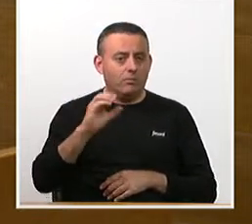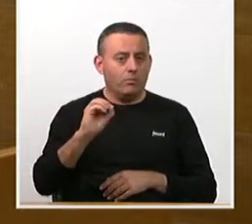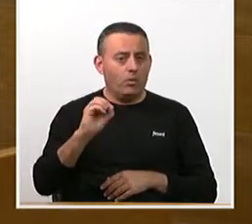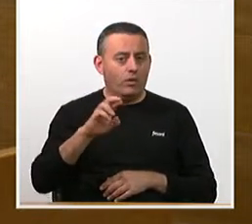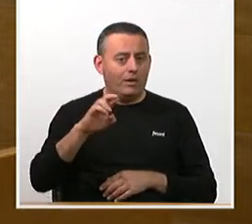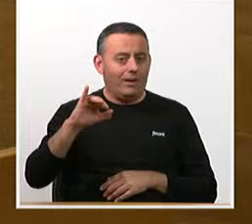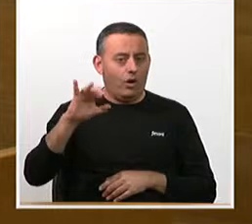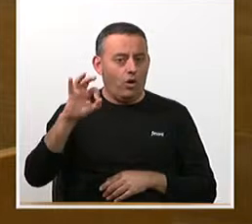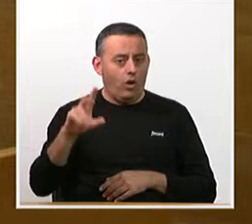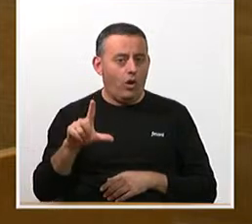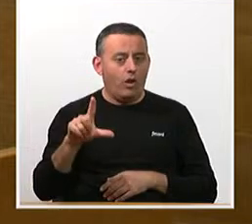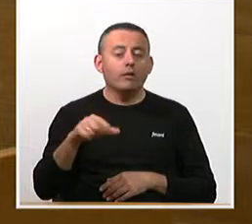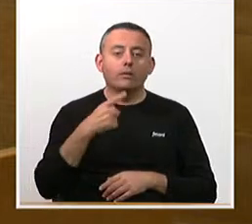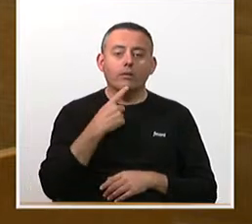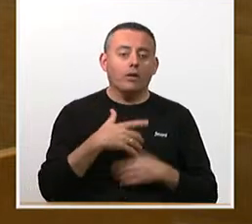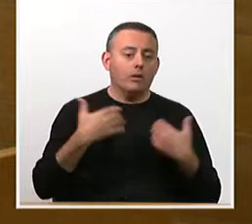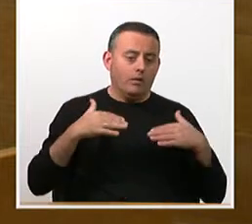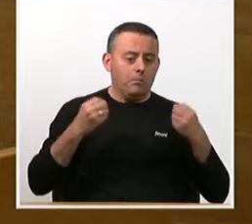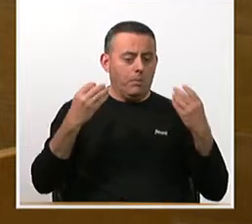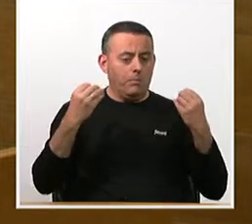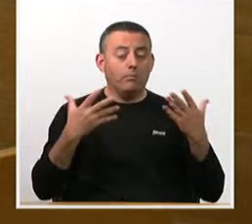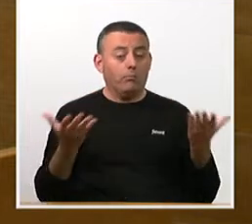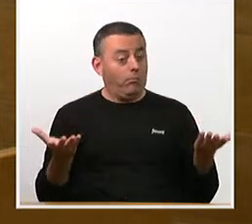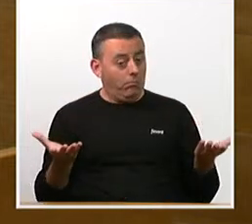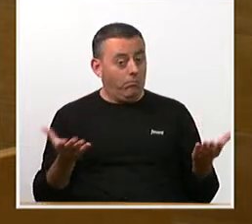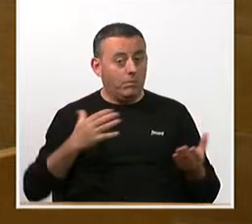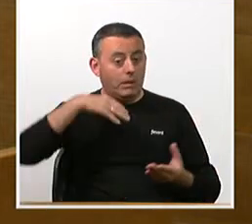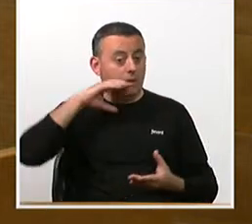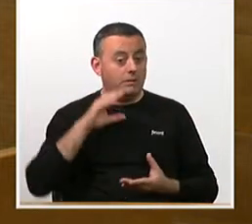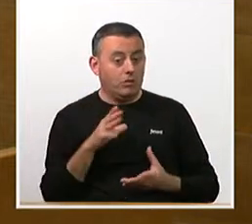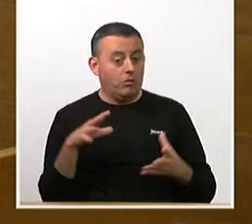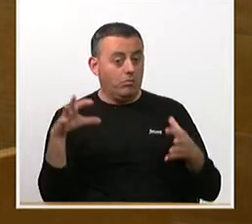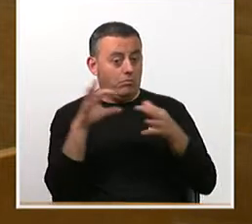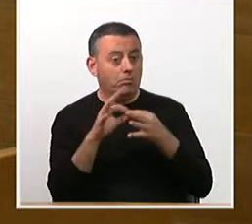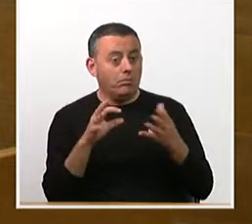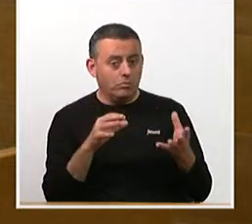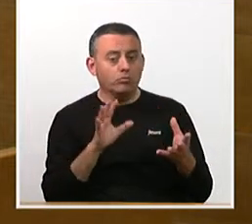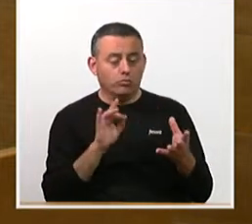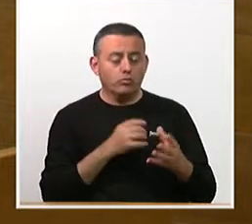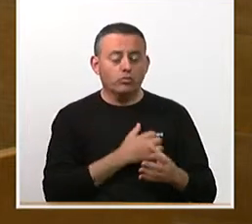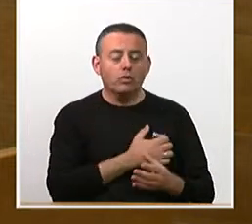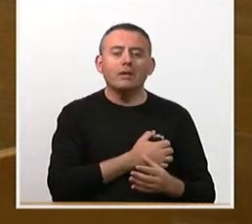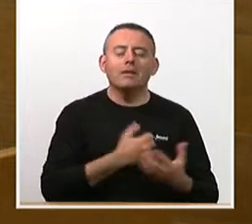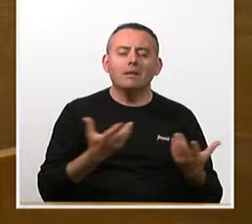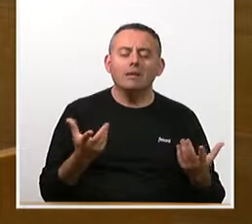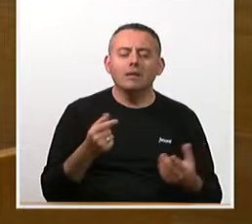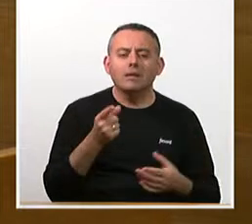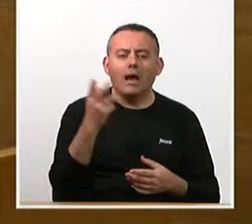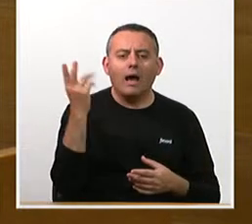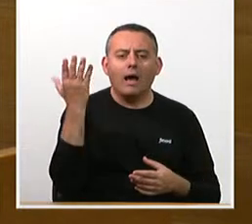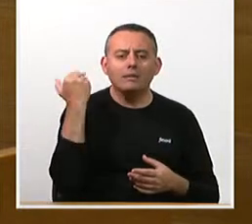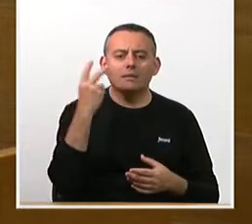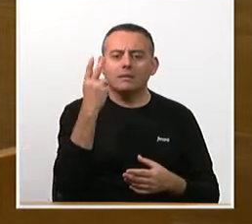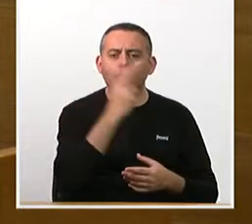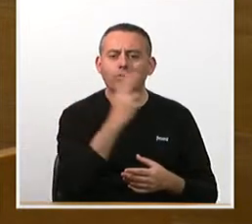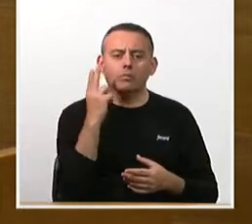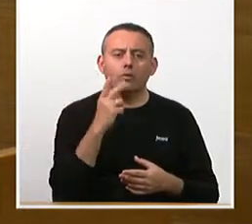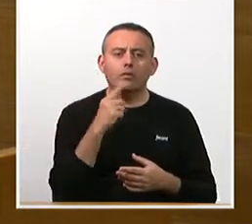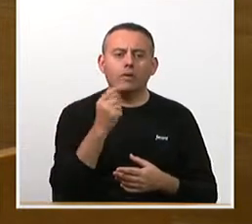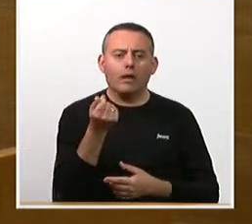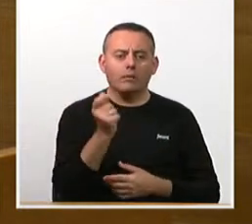crear de cast la inversi comprom construir Ed